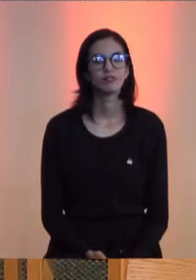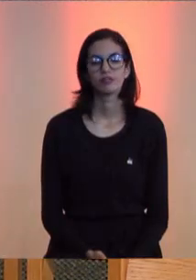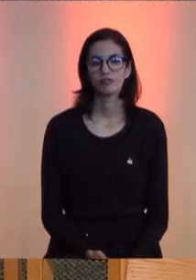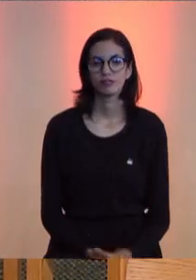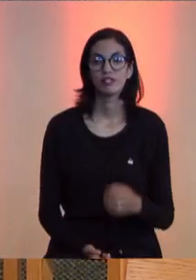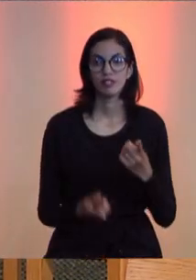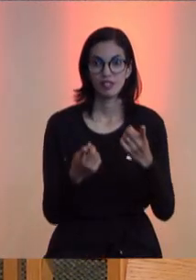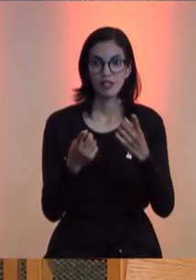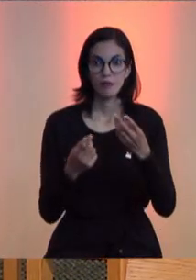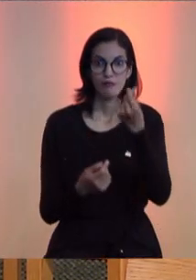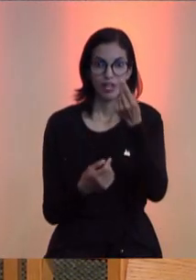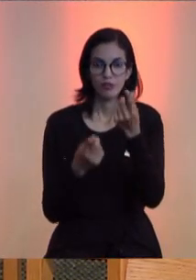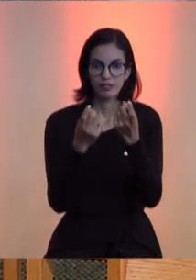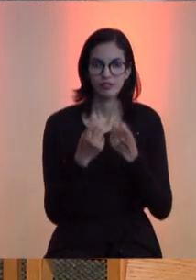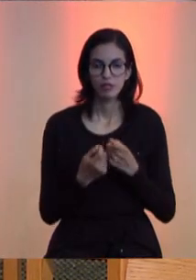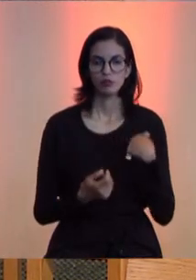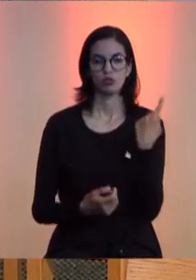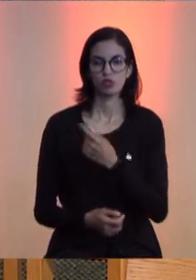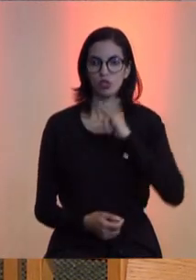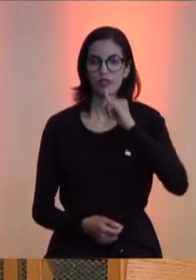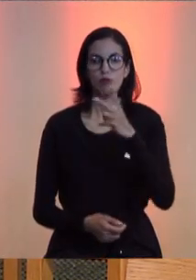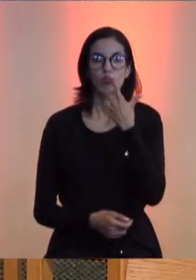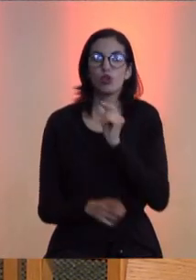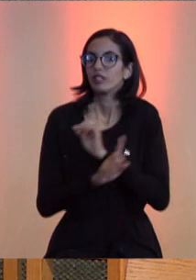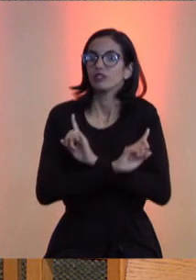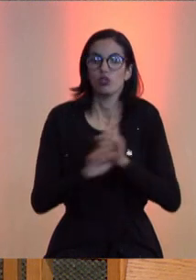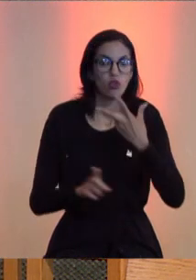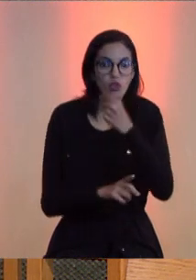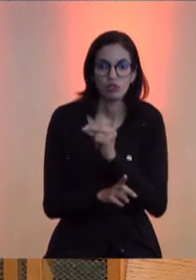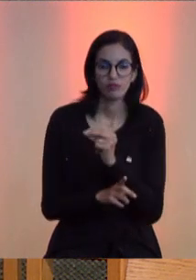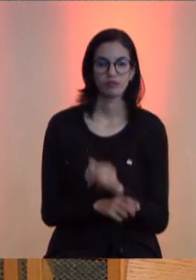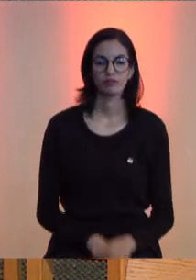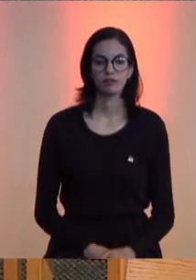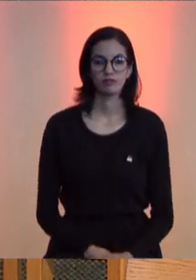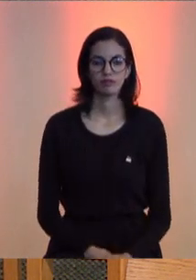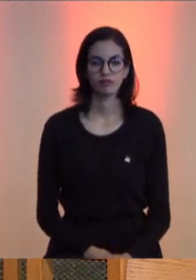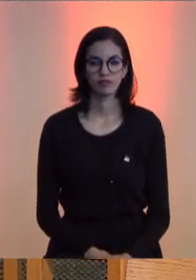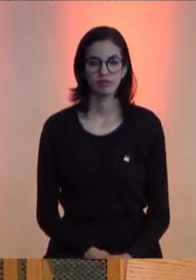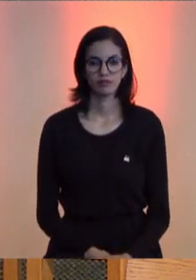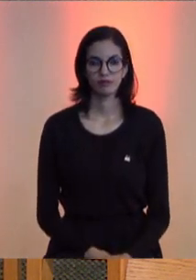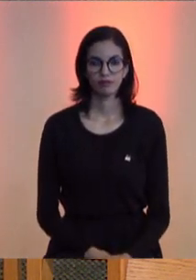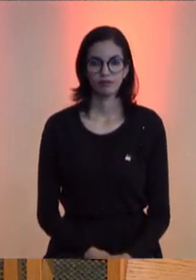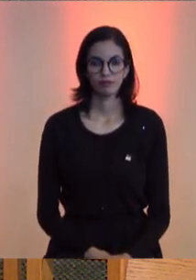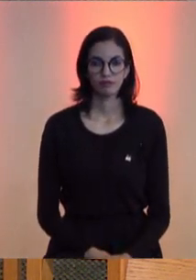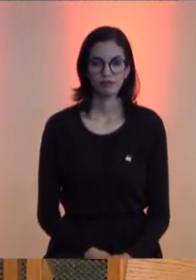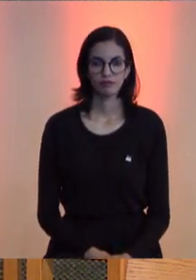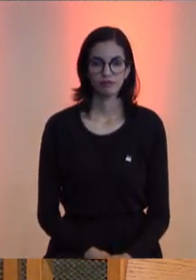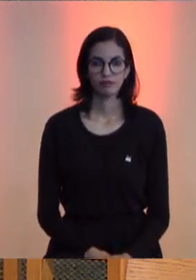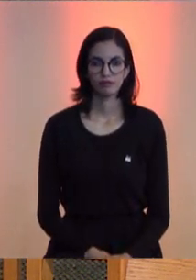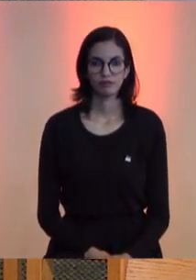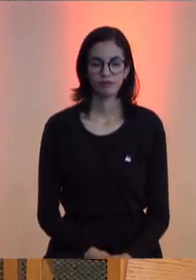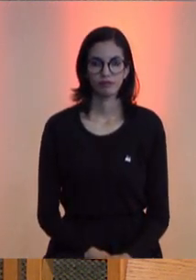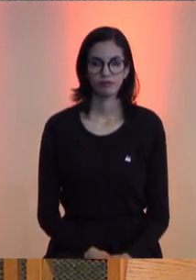tener principios. Si decimos no es no. And listen to people who are working, staff